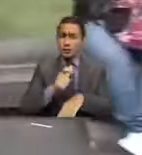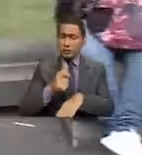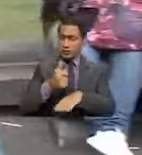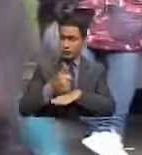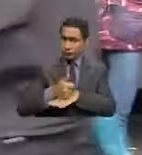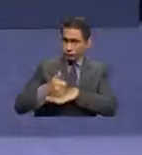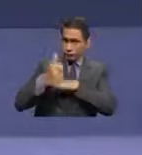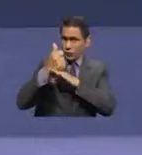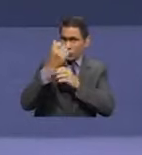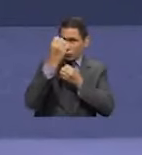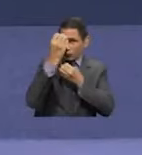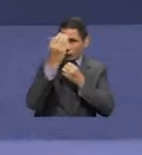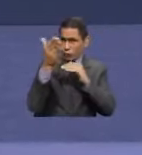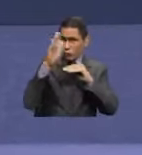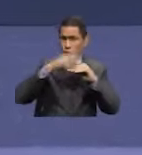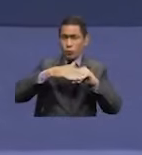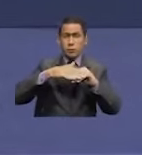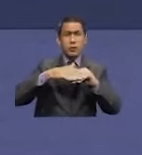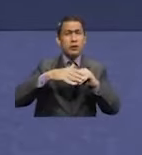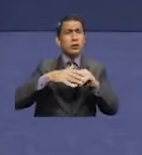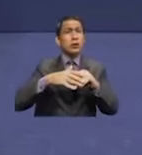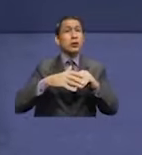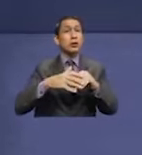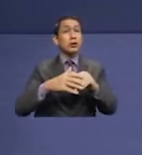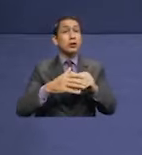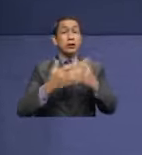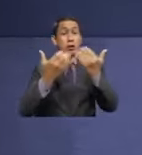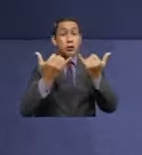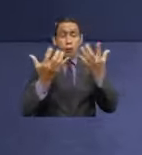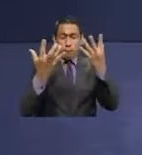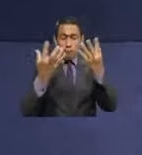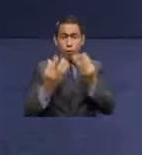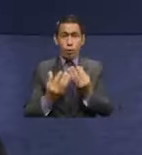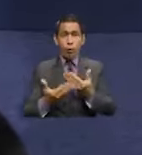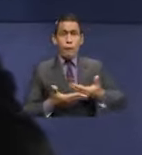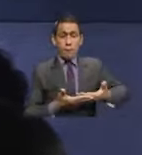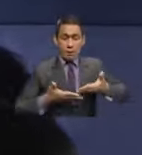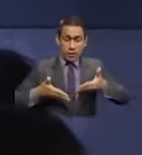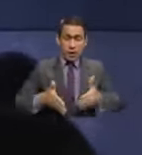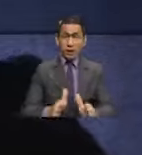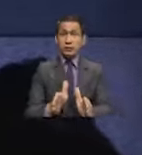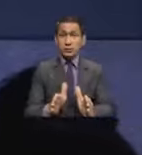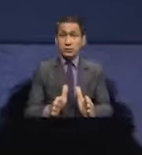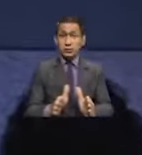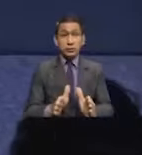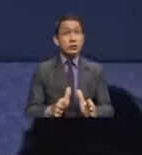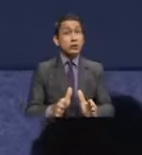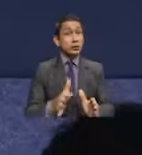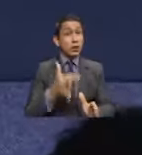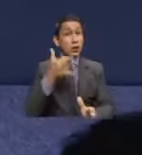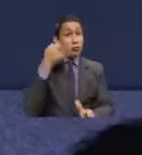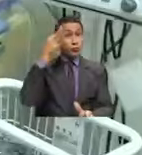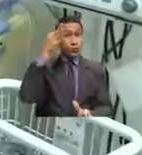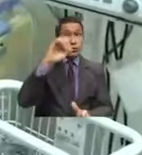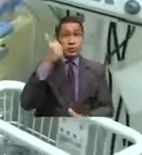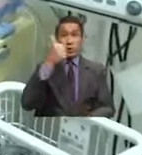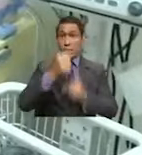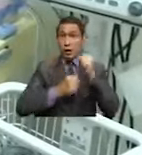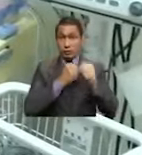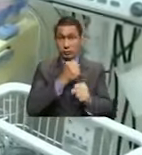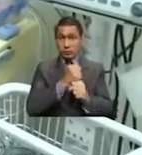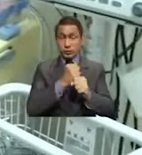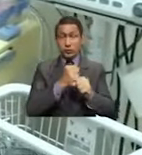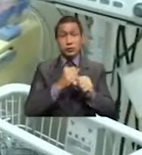presentó un informe que revela una disminución en el número de nacimientos de infantes. Como resultado, se espera que en los próximos 10 años